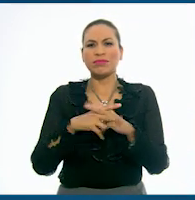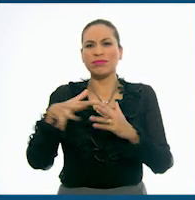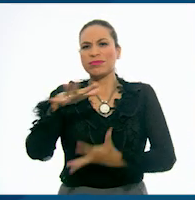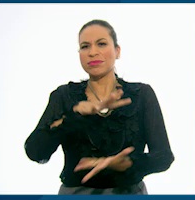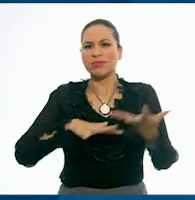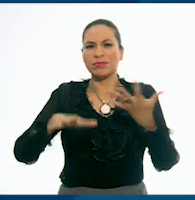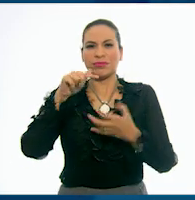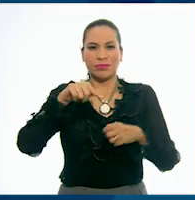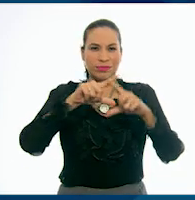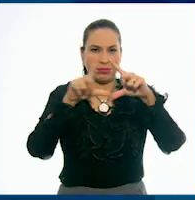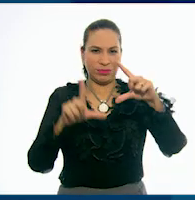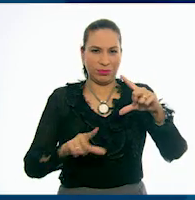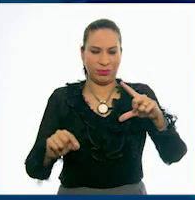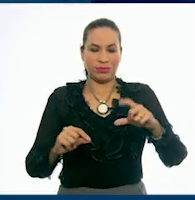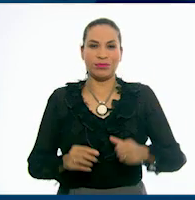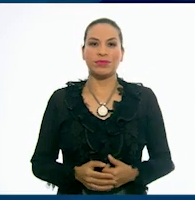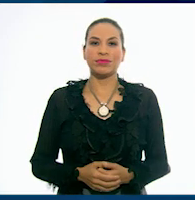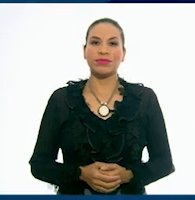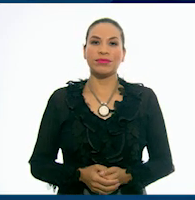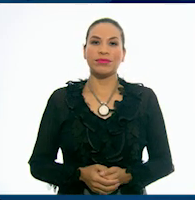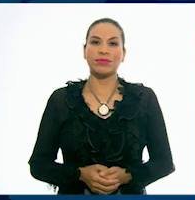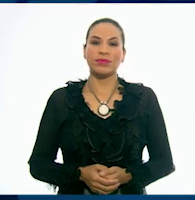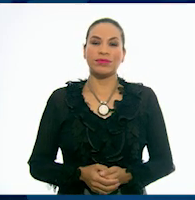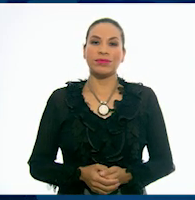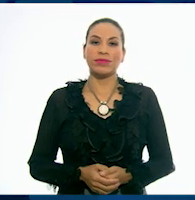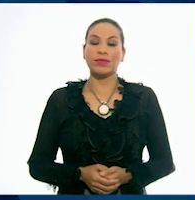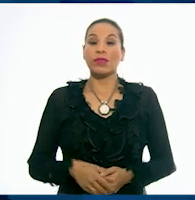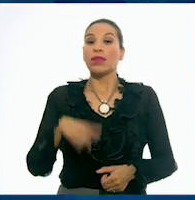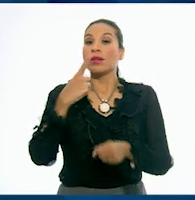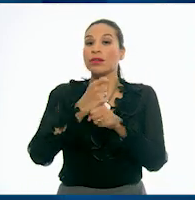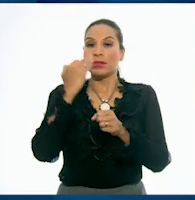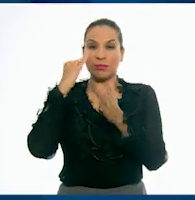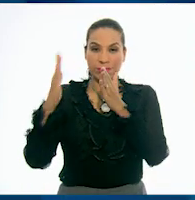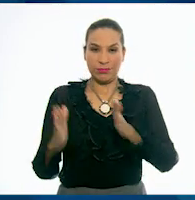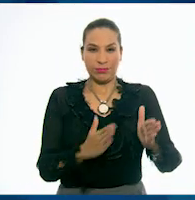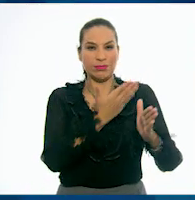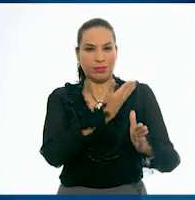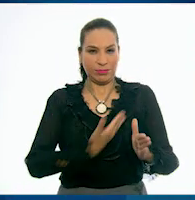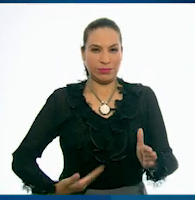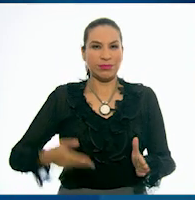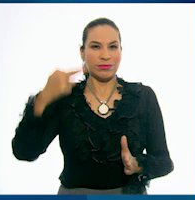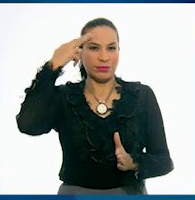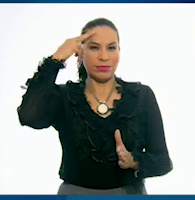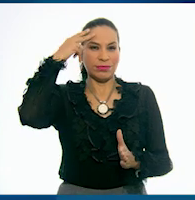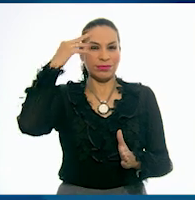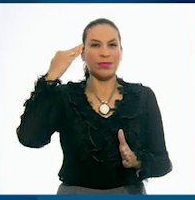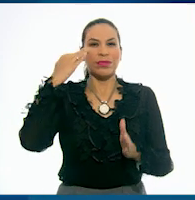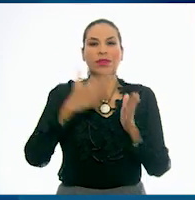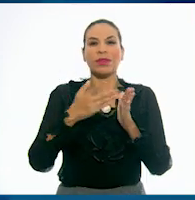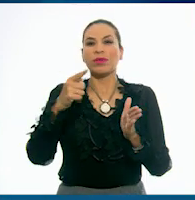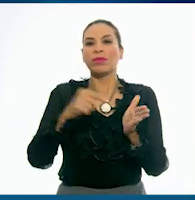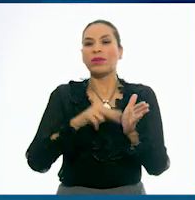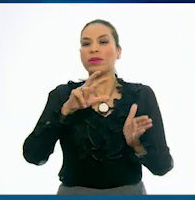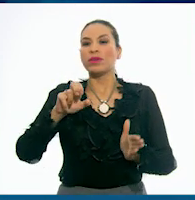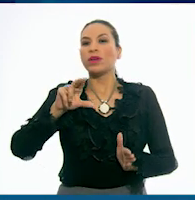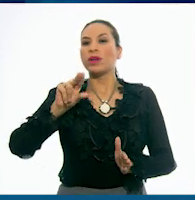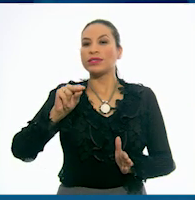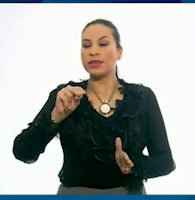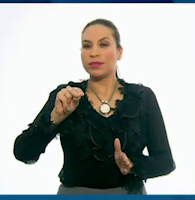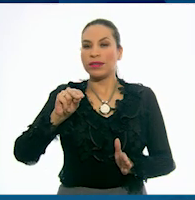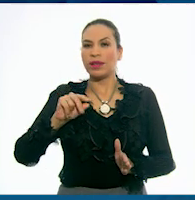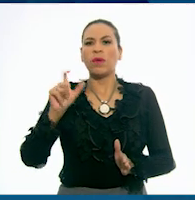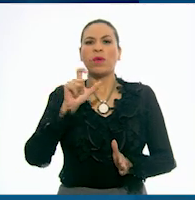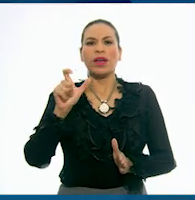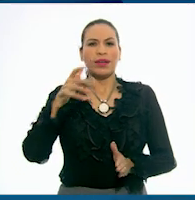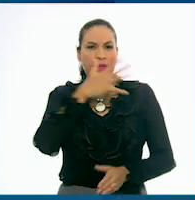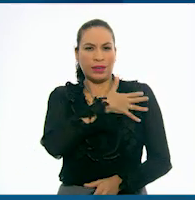operando en el territorio nacional. El primer periodo presidencial de Díaz duró hasta 1880,